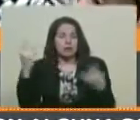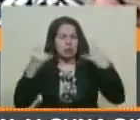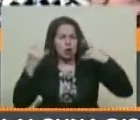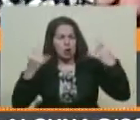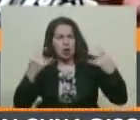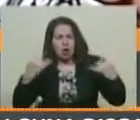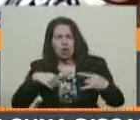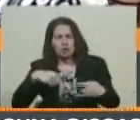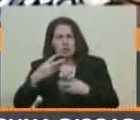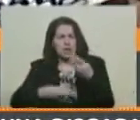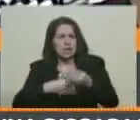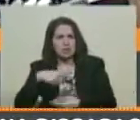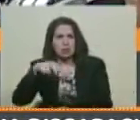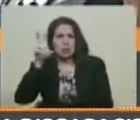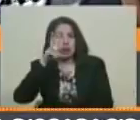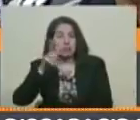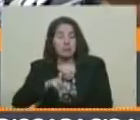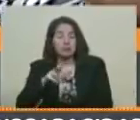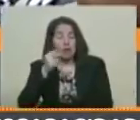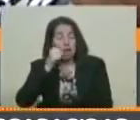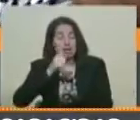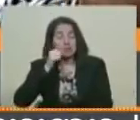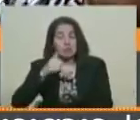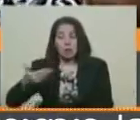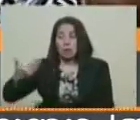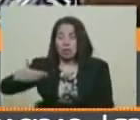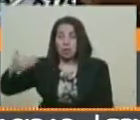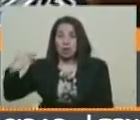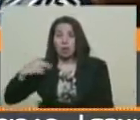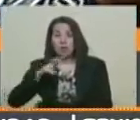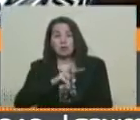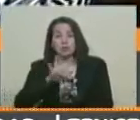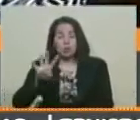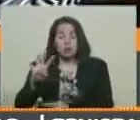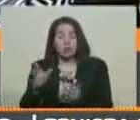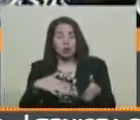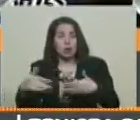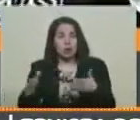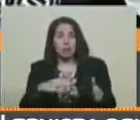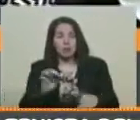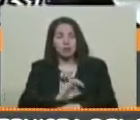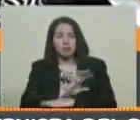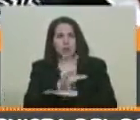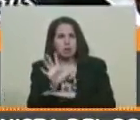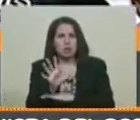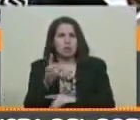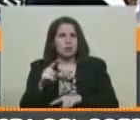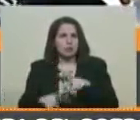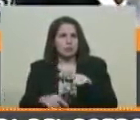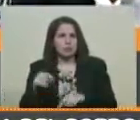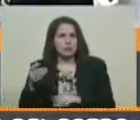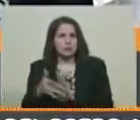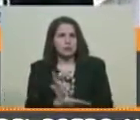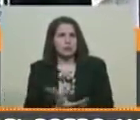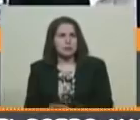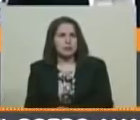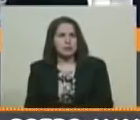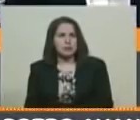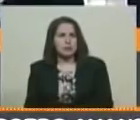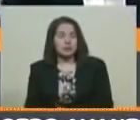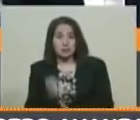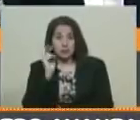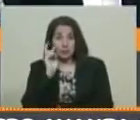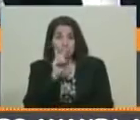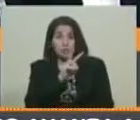que se celebró este sábado 24 de marzo en los espacios del Poliedro de Caracas. A través de las